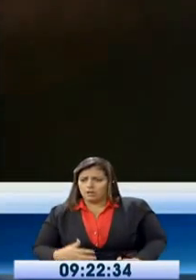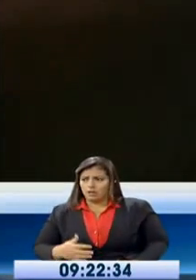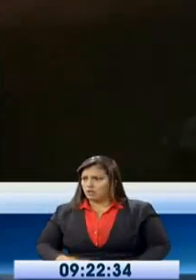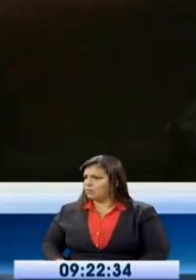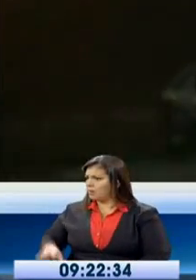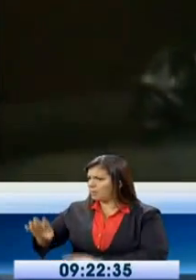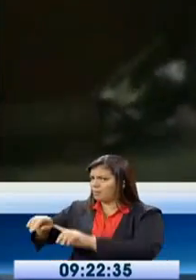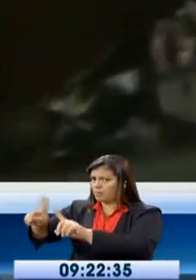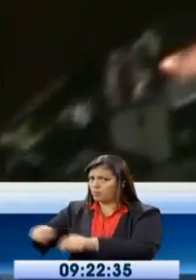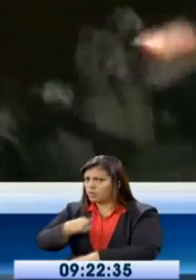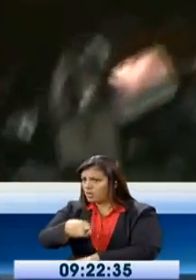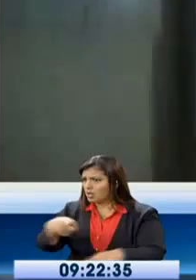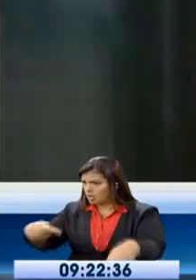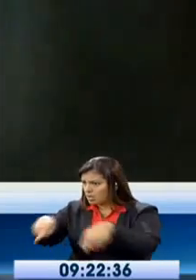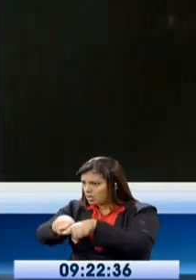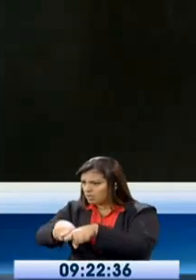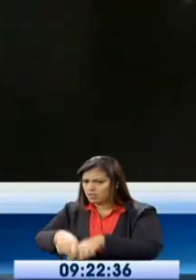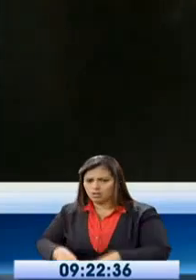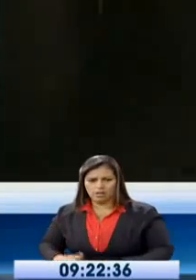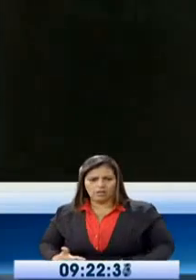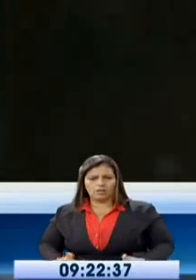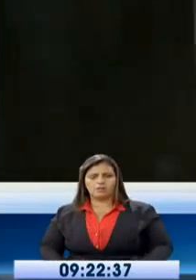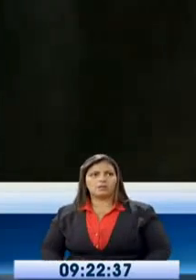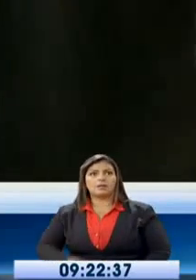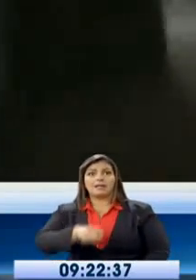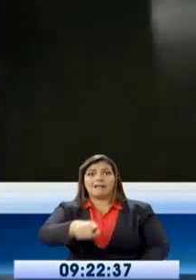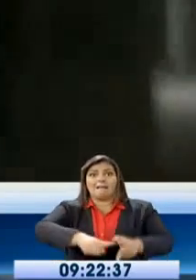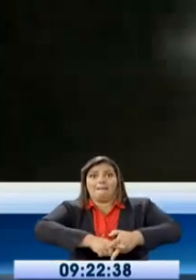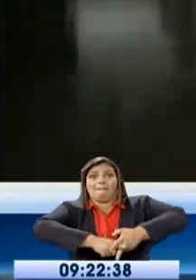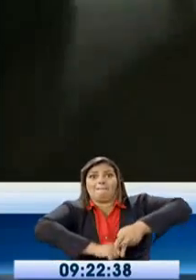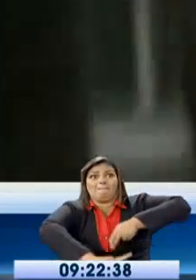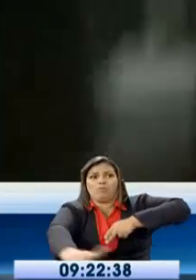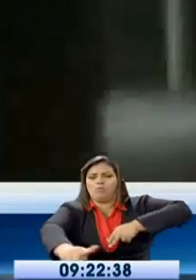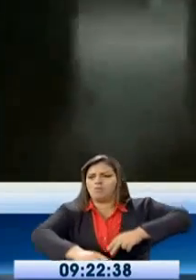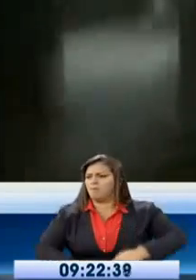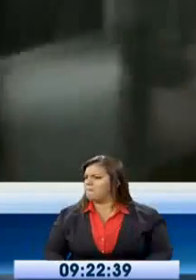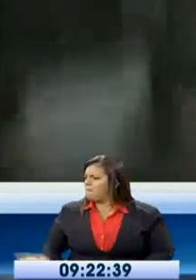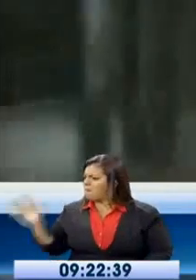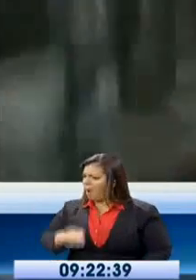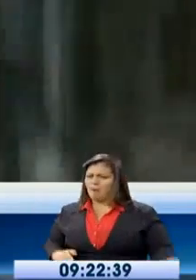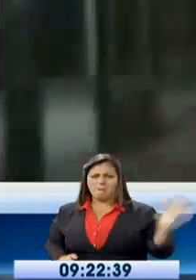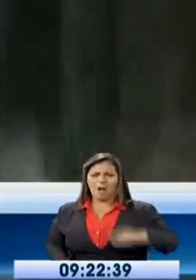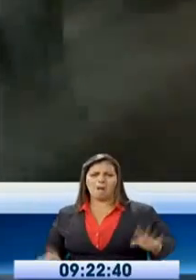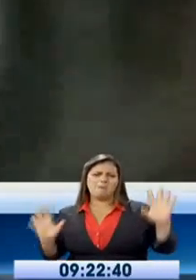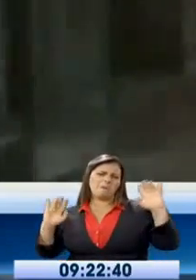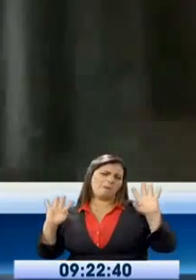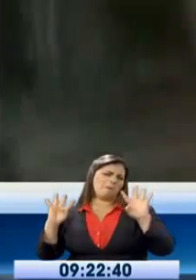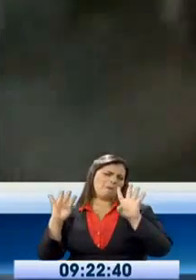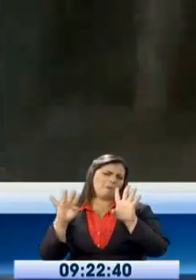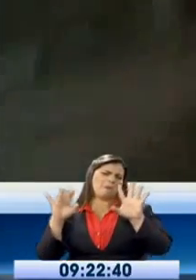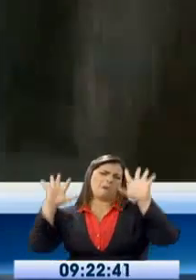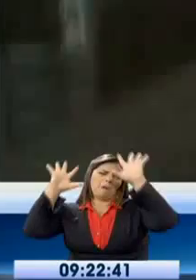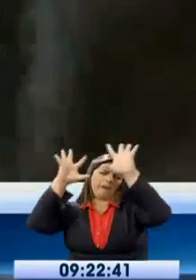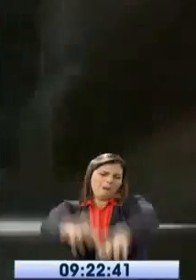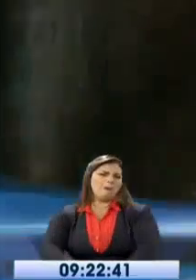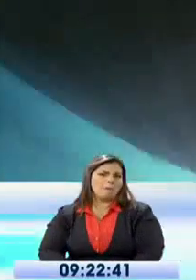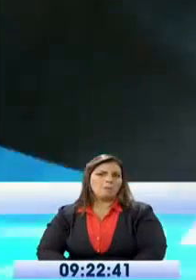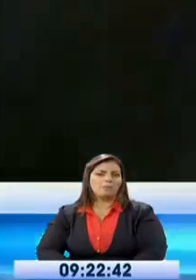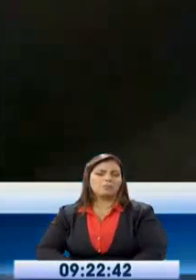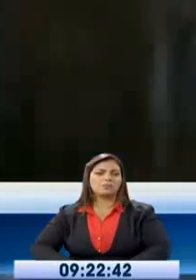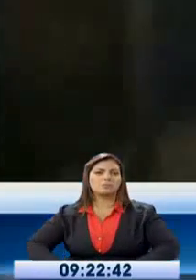hombre emprendió la huida. ¿Por qué te corres? ¡Ah! ¡Agárralo, agárralo! ¡Agárralo, agárralo, agárralo!